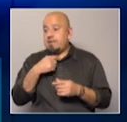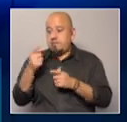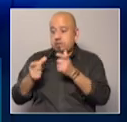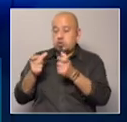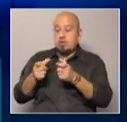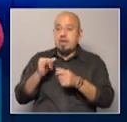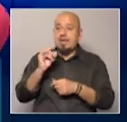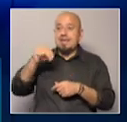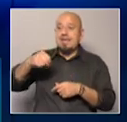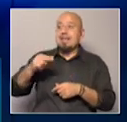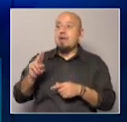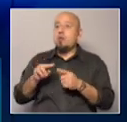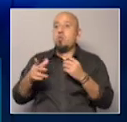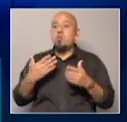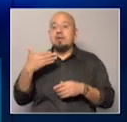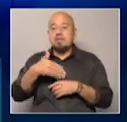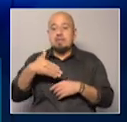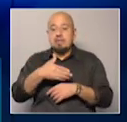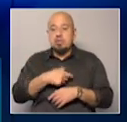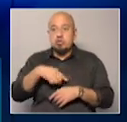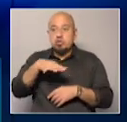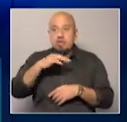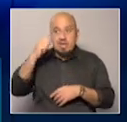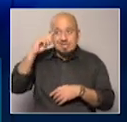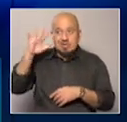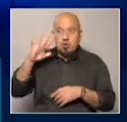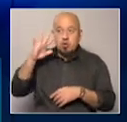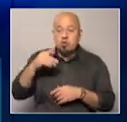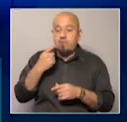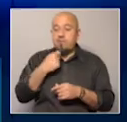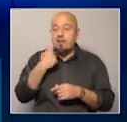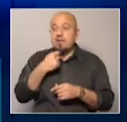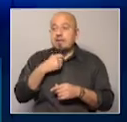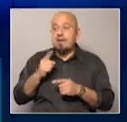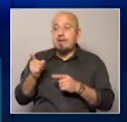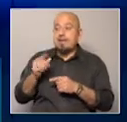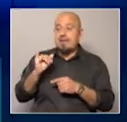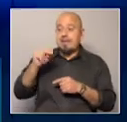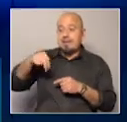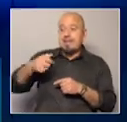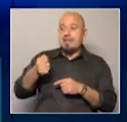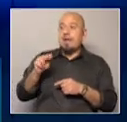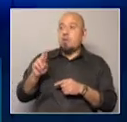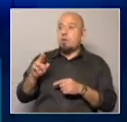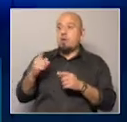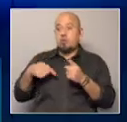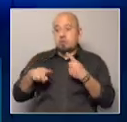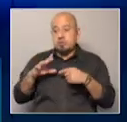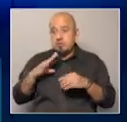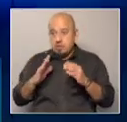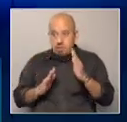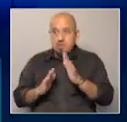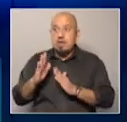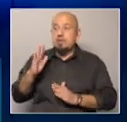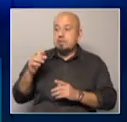faltan para asistentes hacer evaluaciones sociales, y demás. Faltan psicólogos, claro, y en eso hay acuerdo y todos dicen que, bueno, si aumenta el personal que